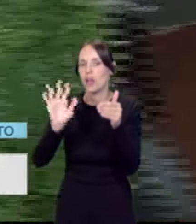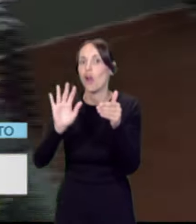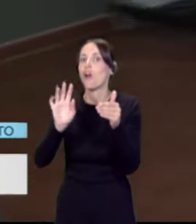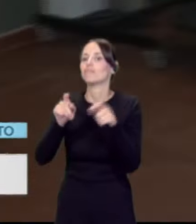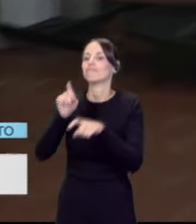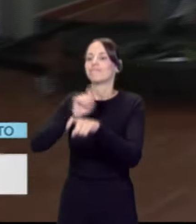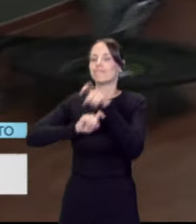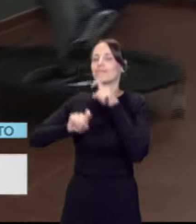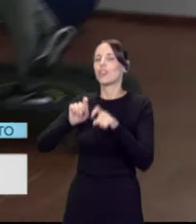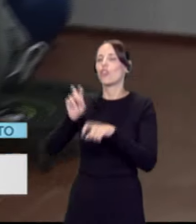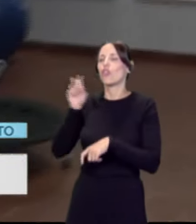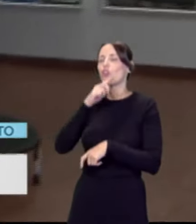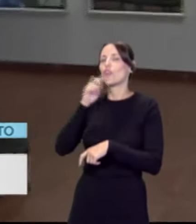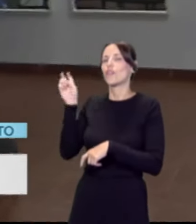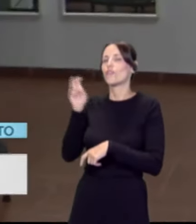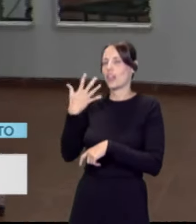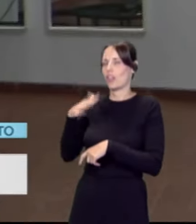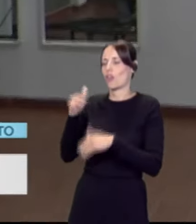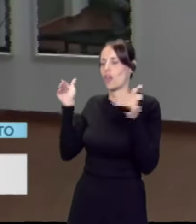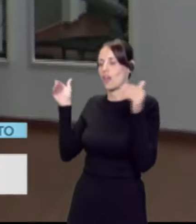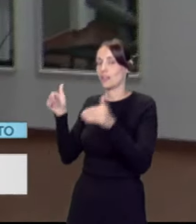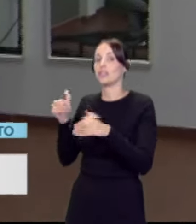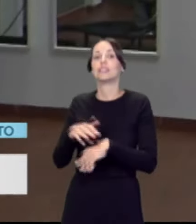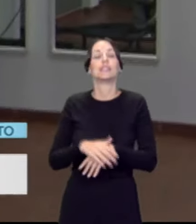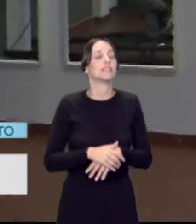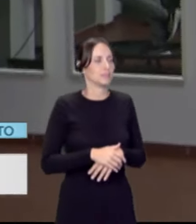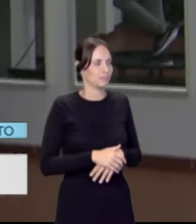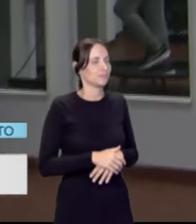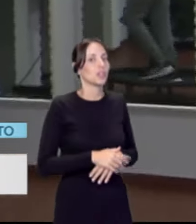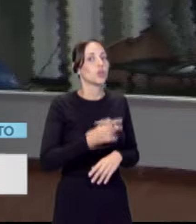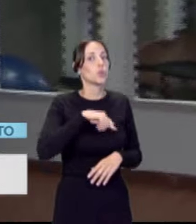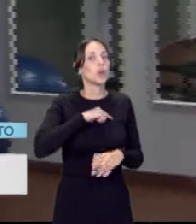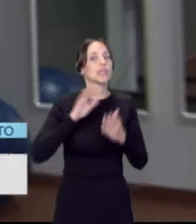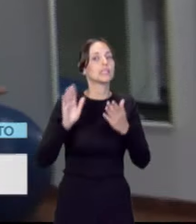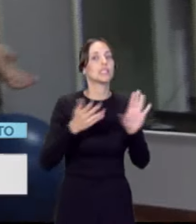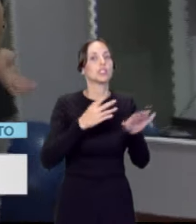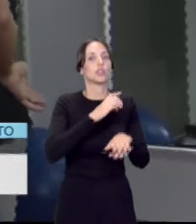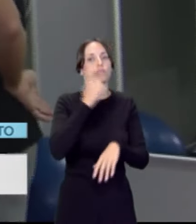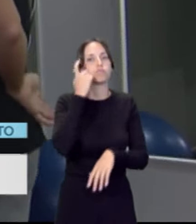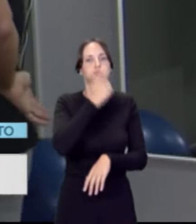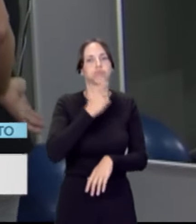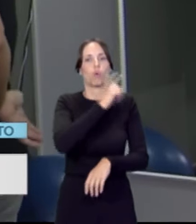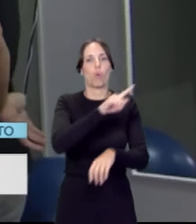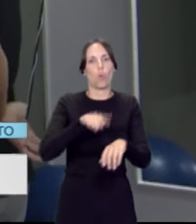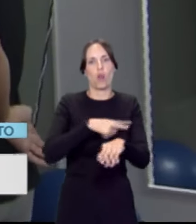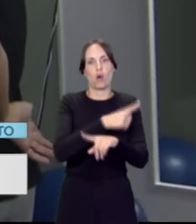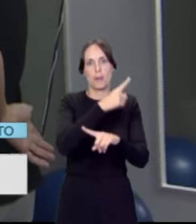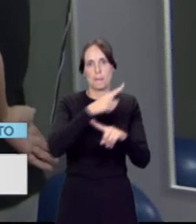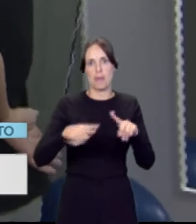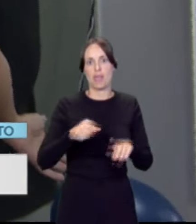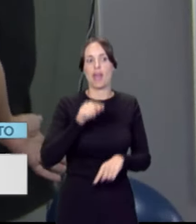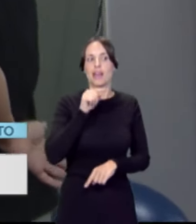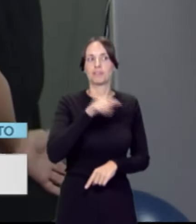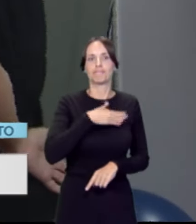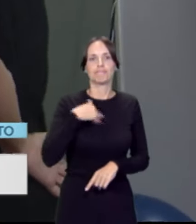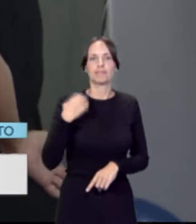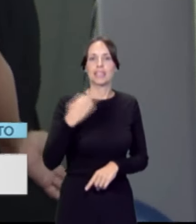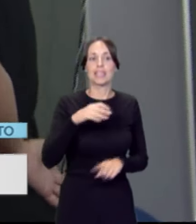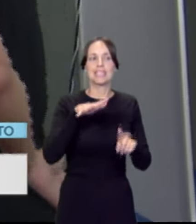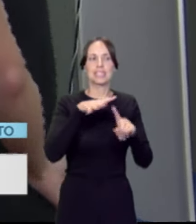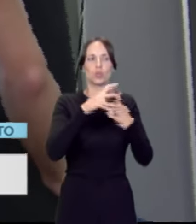nuestras sesiones tienen una duración de 1 hora y media. En la que pretendemos analizar la situación